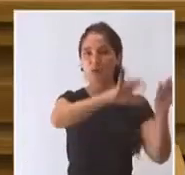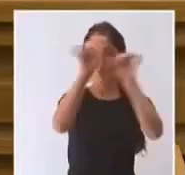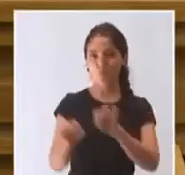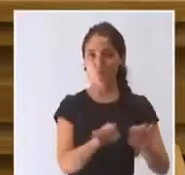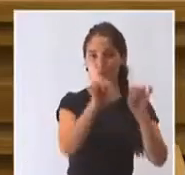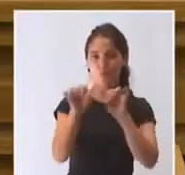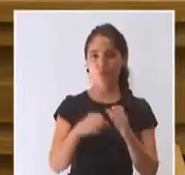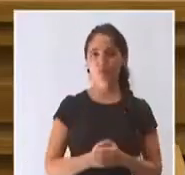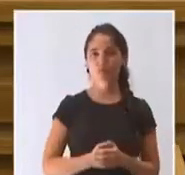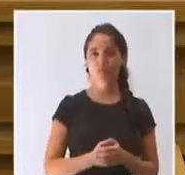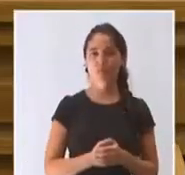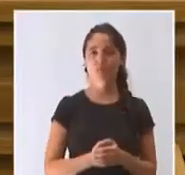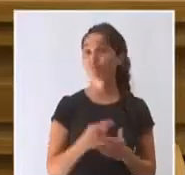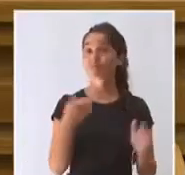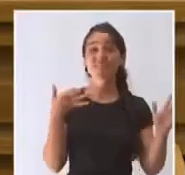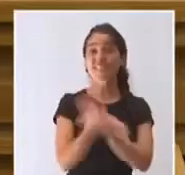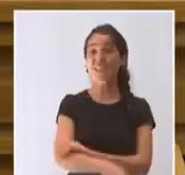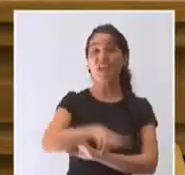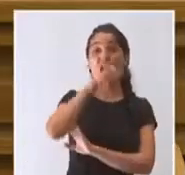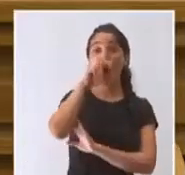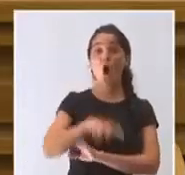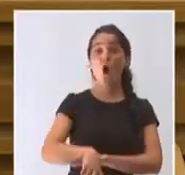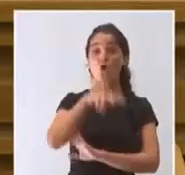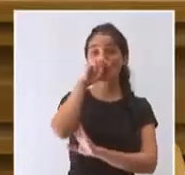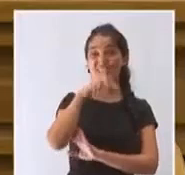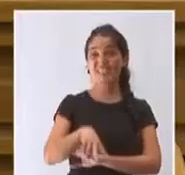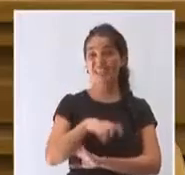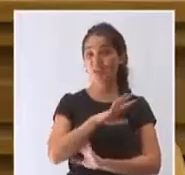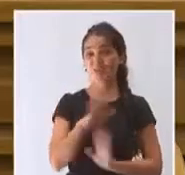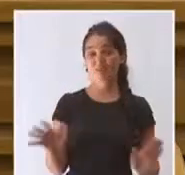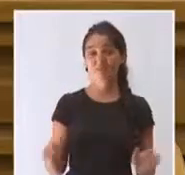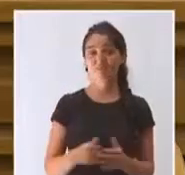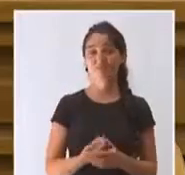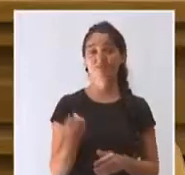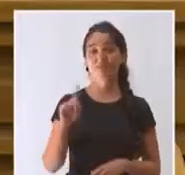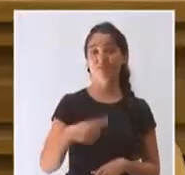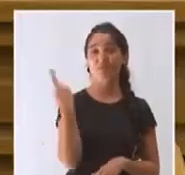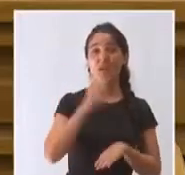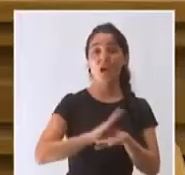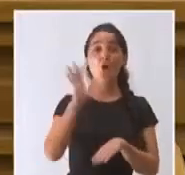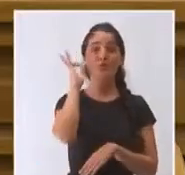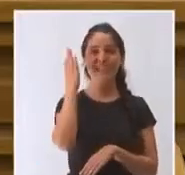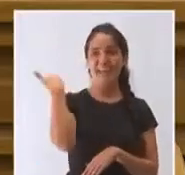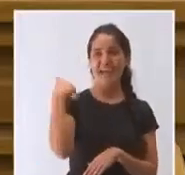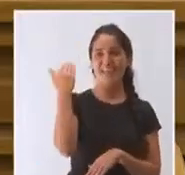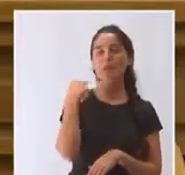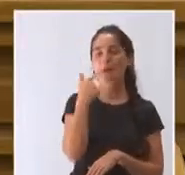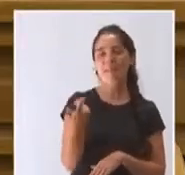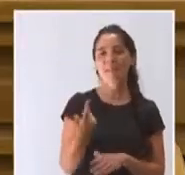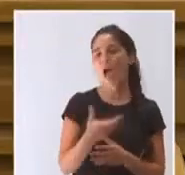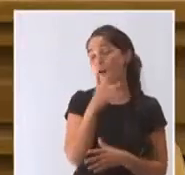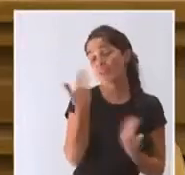de oxígeno en definitiva en palabras de una querida consejera que ya no está con nosotros que era elena de la cruz en